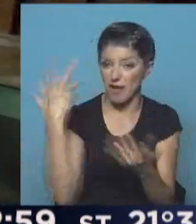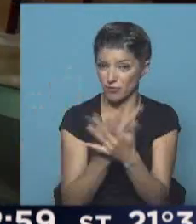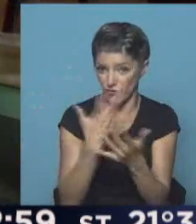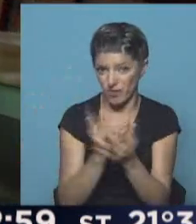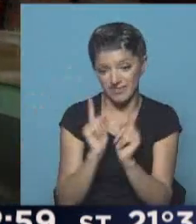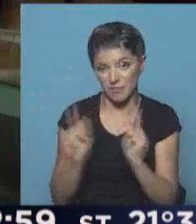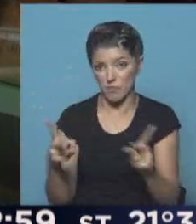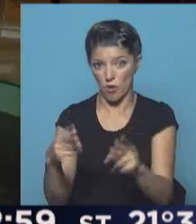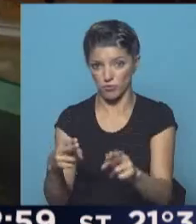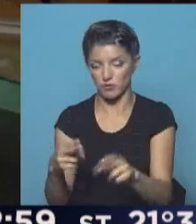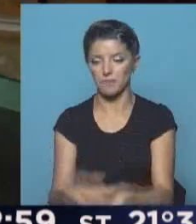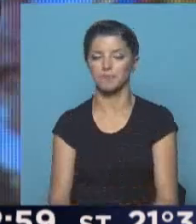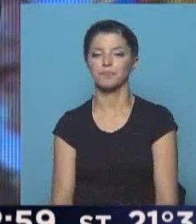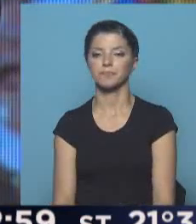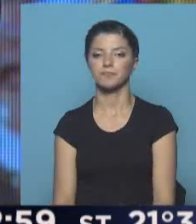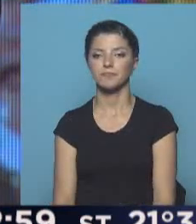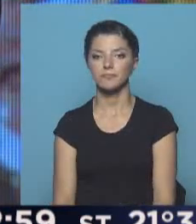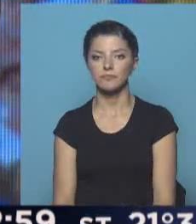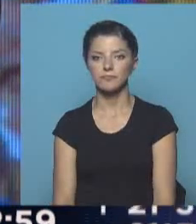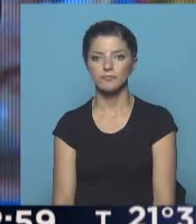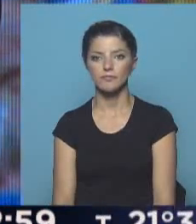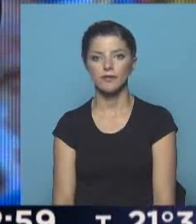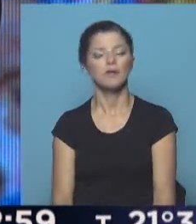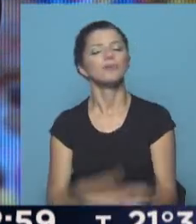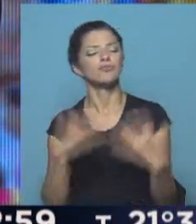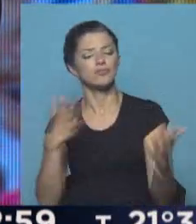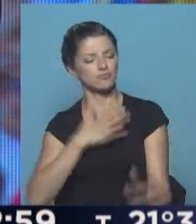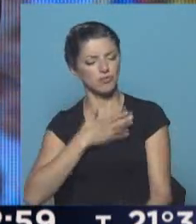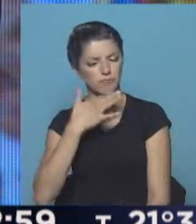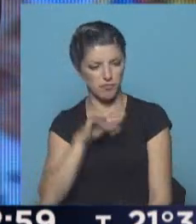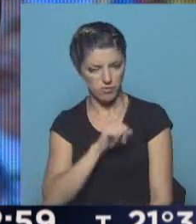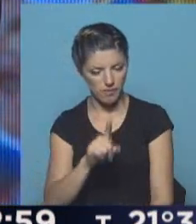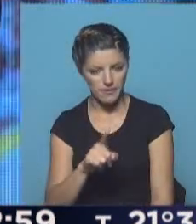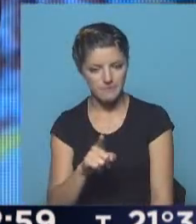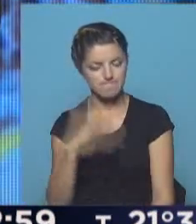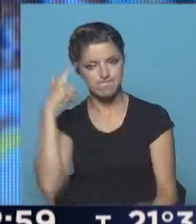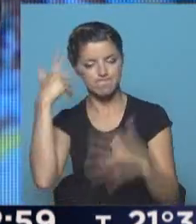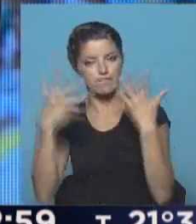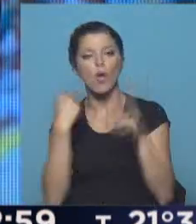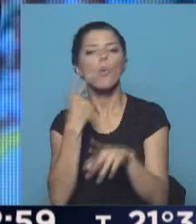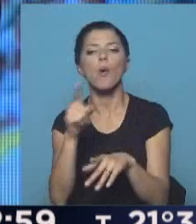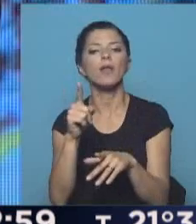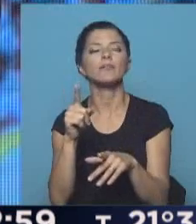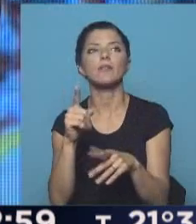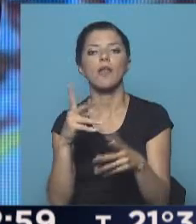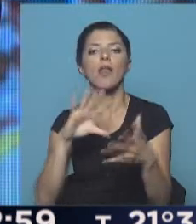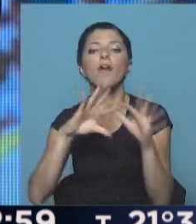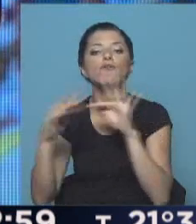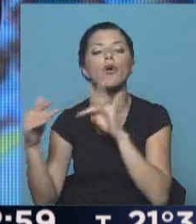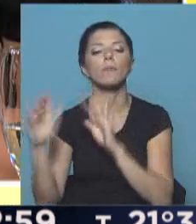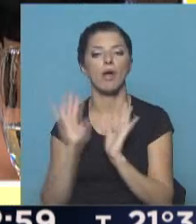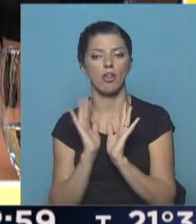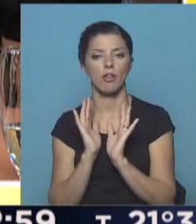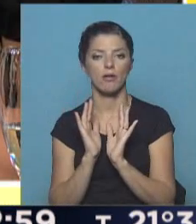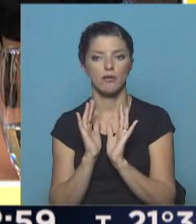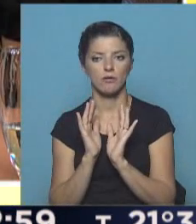proceso. Andrés, entonces no me quedó claro cuál cree que cuál sería la salida que la región